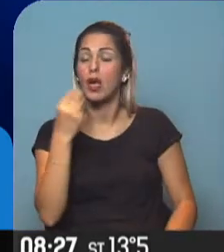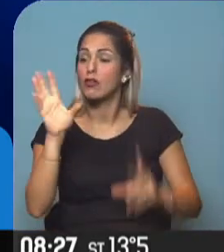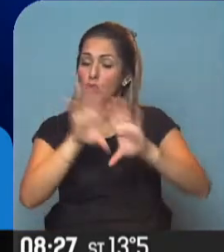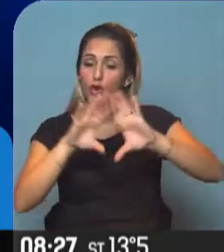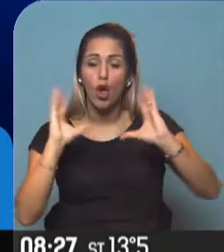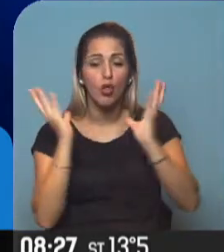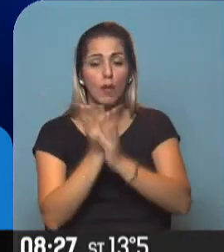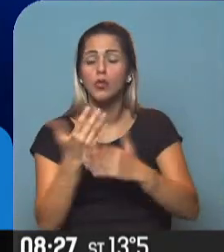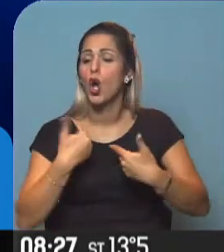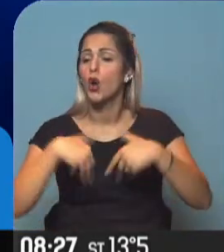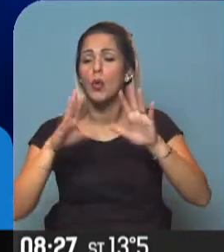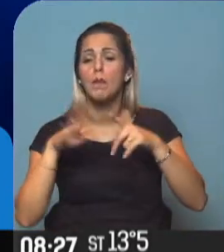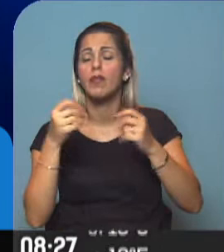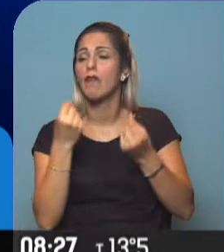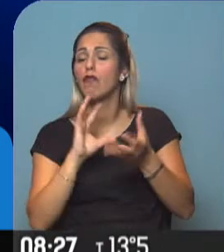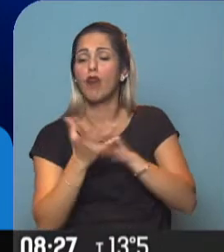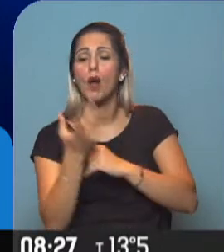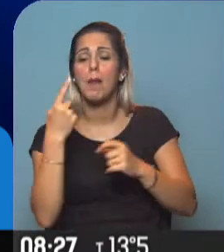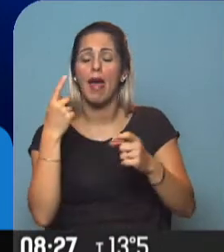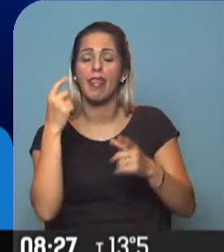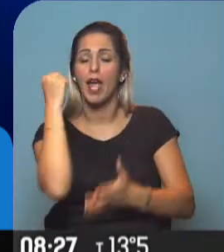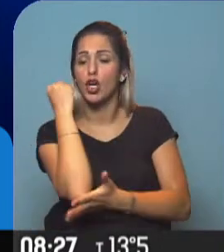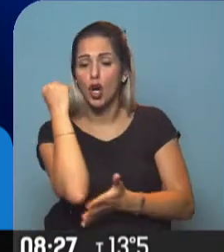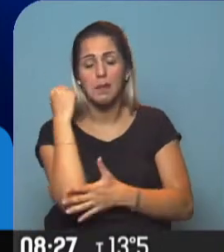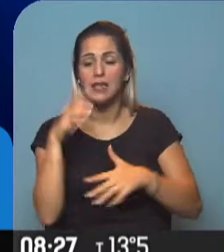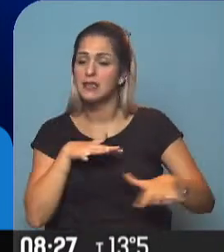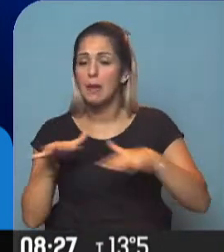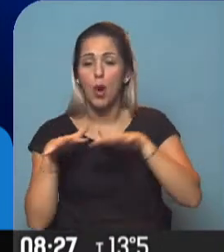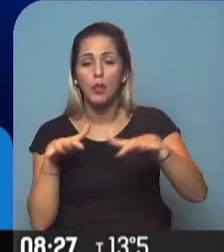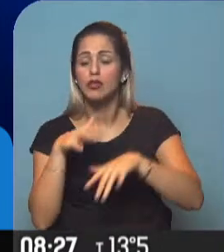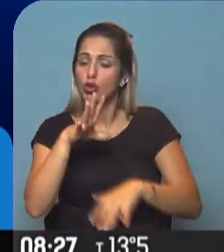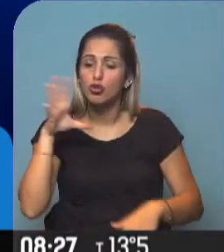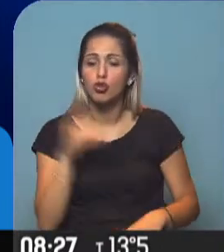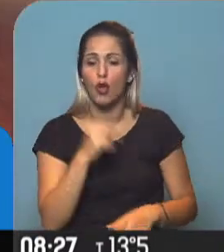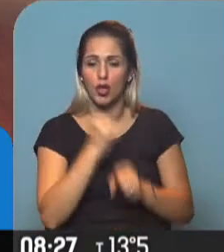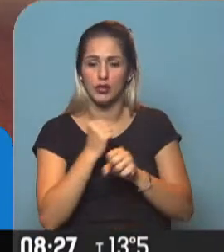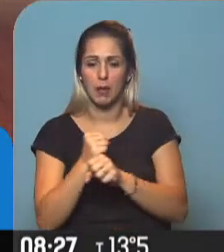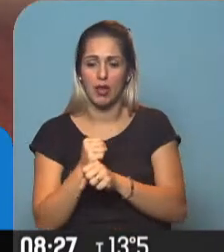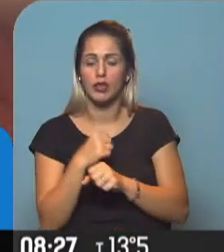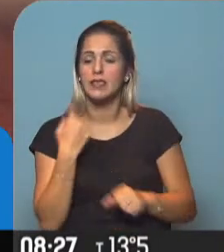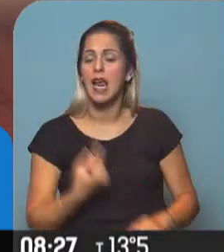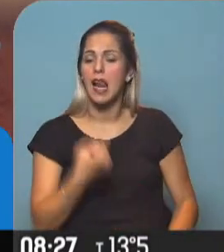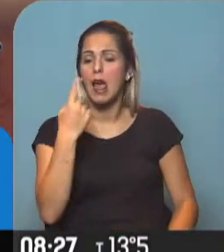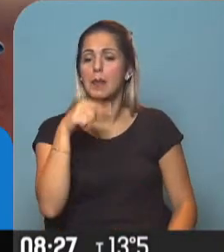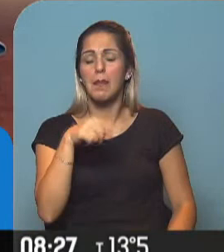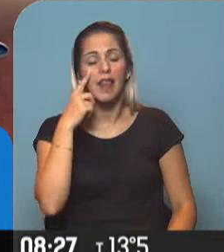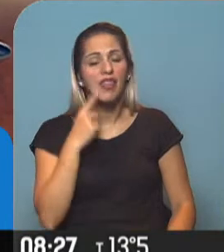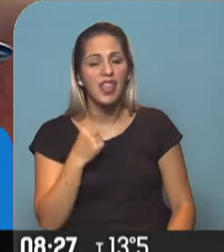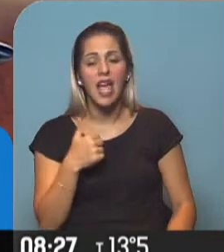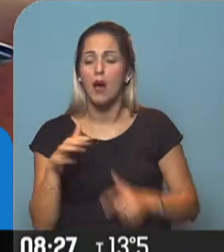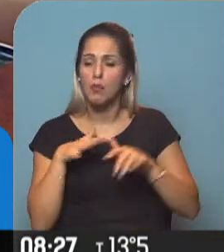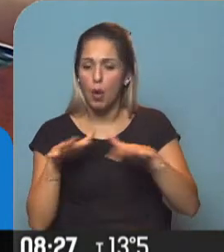mundo y claro no importa el sistema económico que tenga se movilizan los trabajadores llevados sido la primera el primer día de